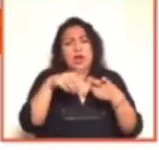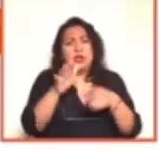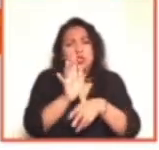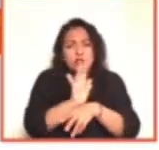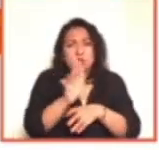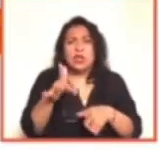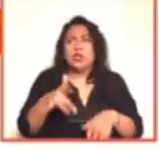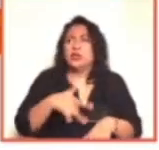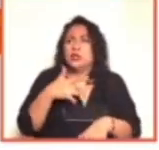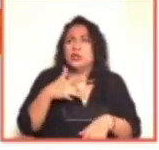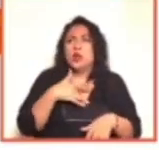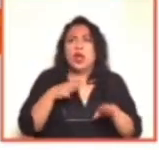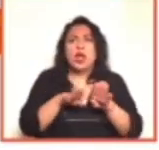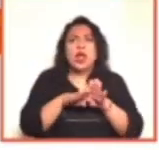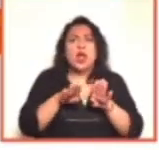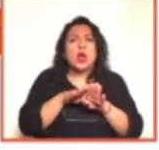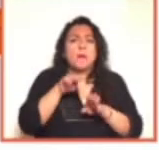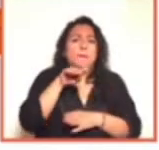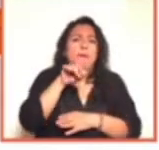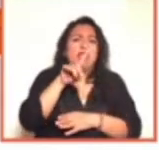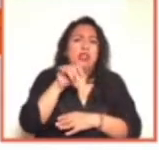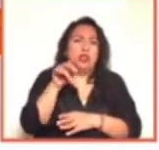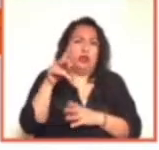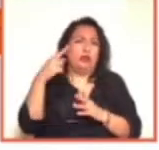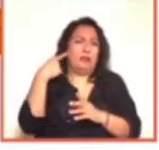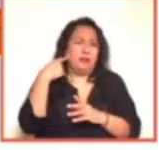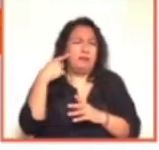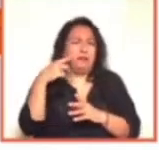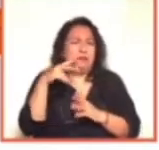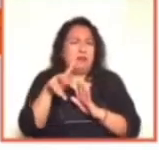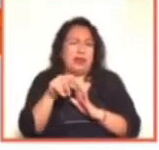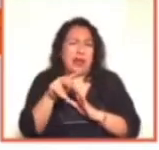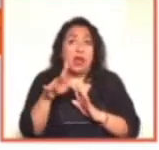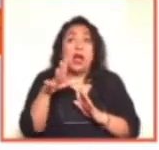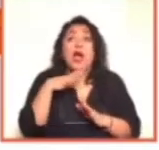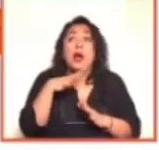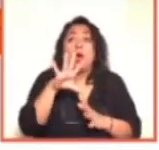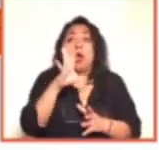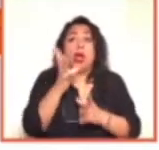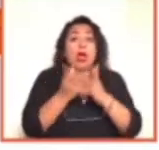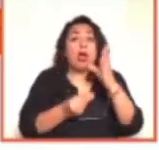de los medios audiovisuales. En él se nos presenta la búsqueda por salir del pueblo